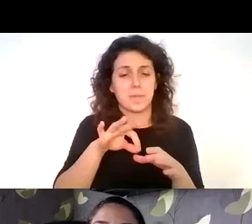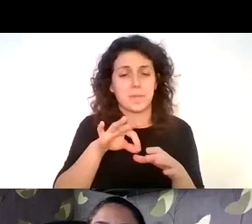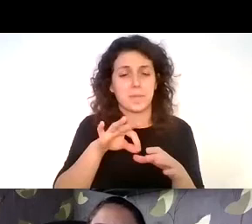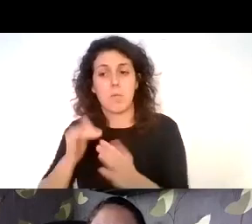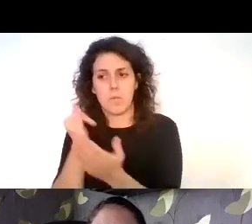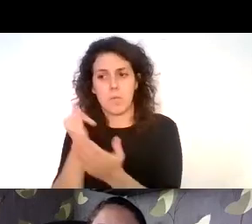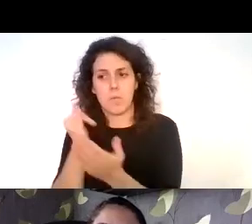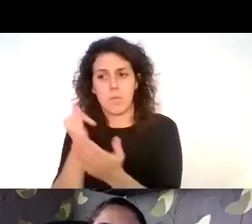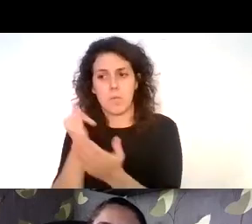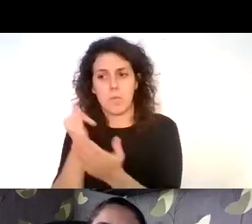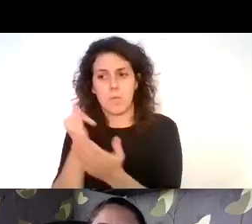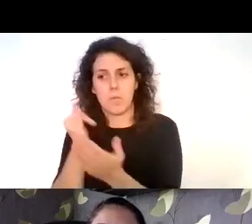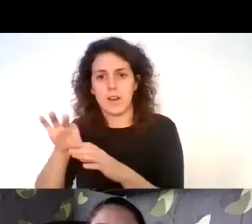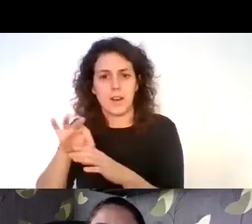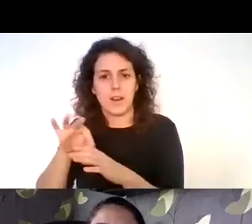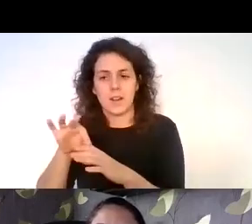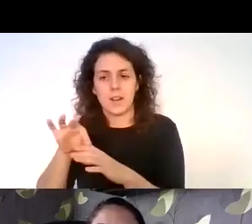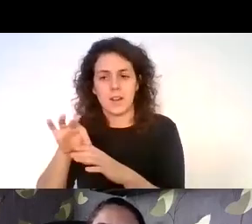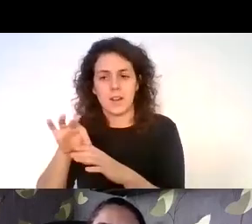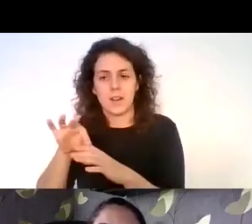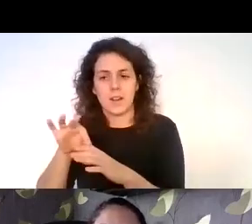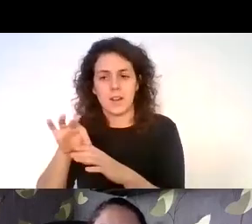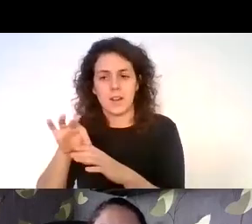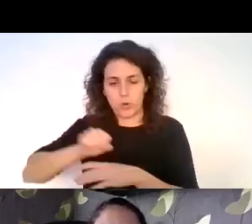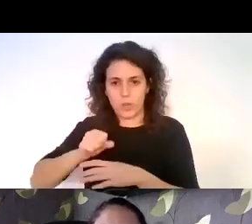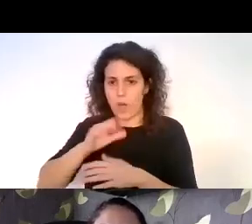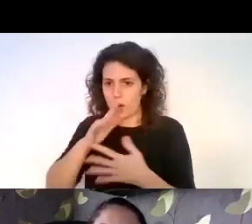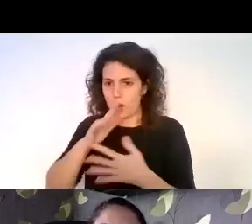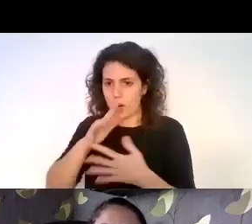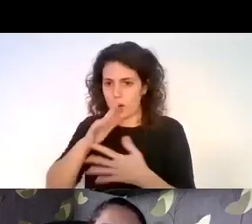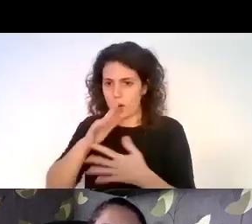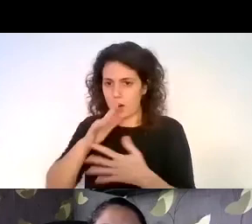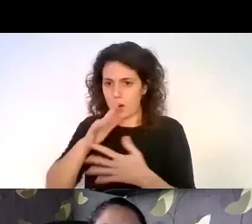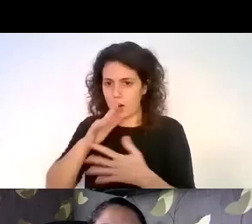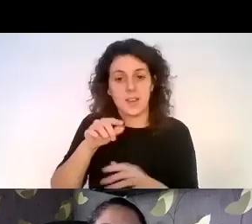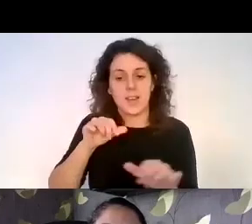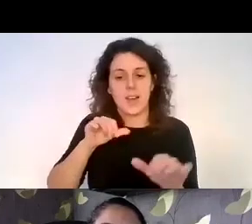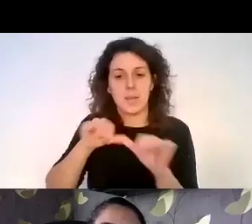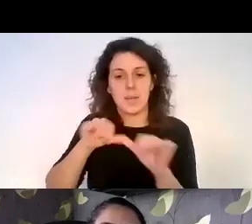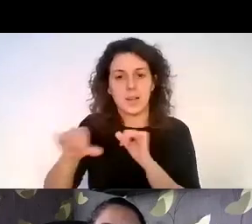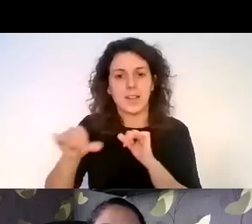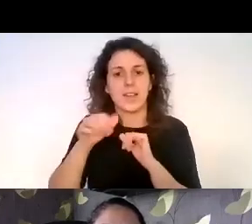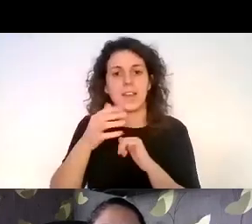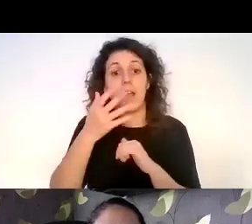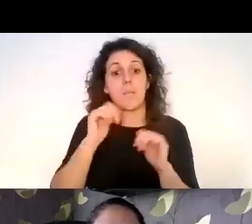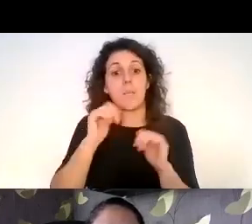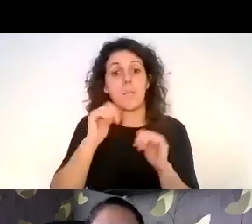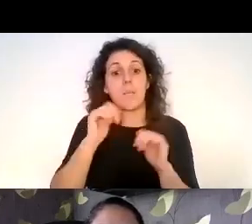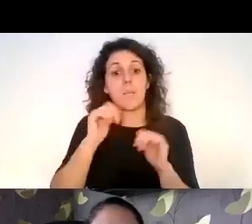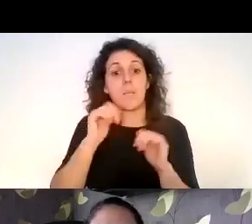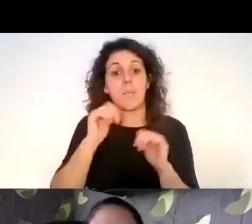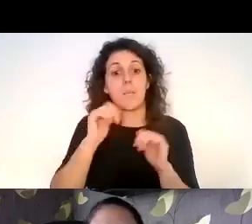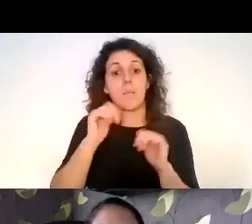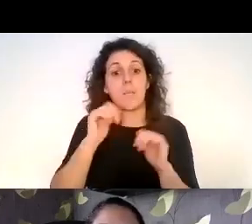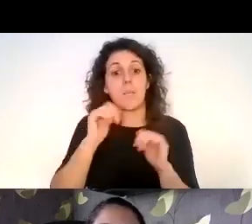cultivado. Esta región es donde se conoce el famoso café geisha que el mes